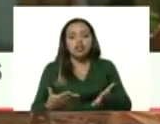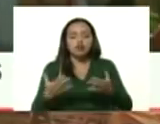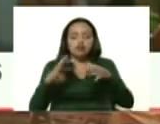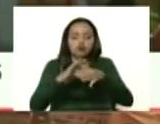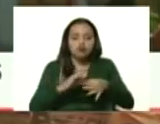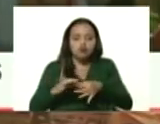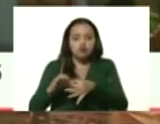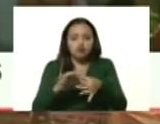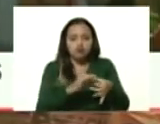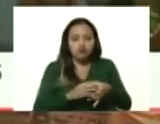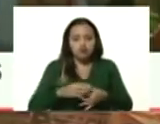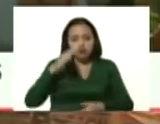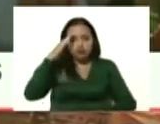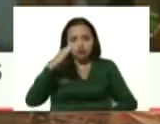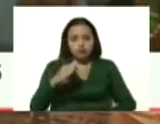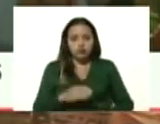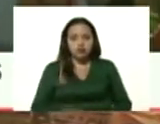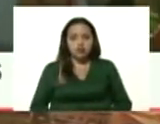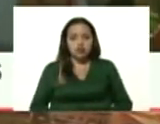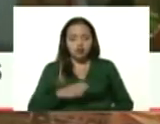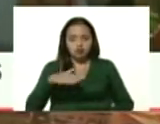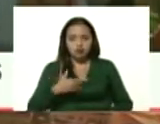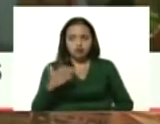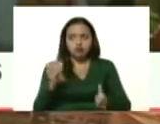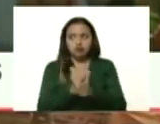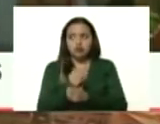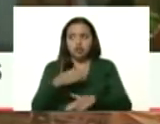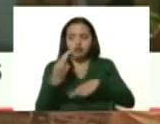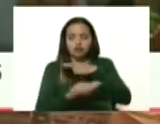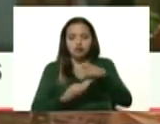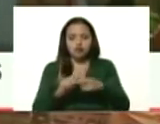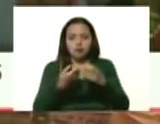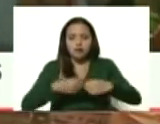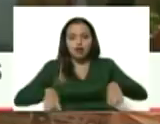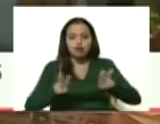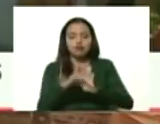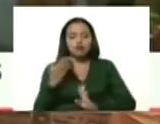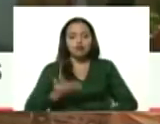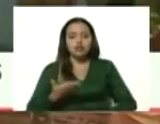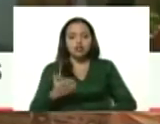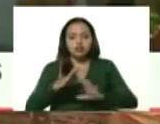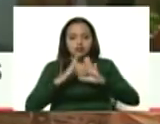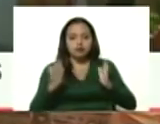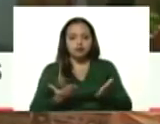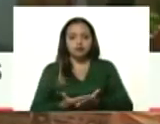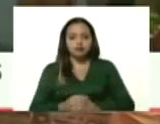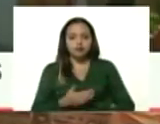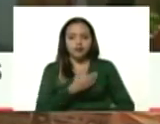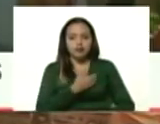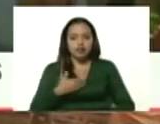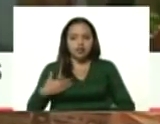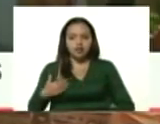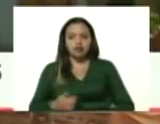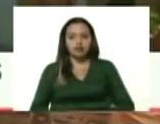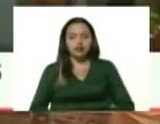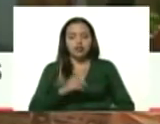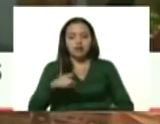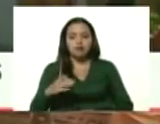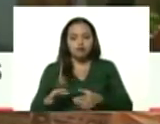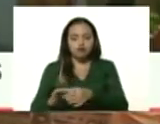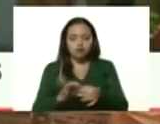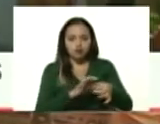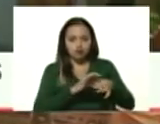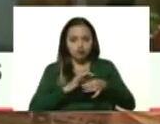reitero, es una conquista de la revolución y tiene un gran valor para esta patria. Queremos, mi comandante en jefe, también unirnos a